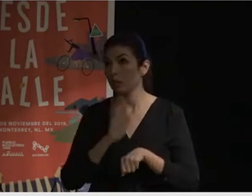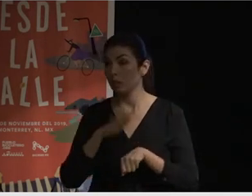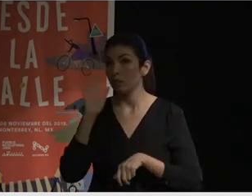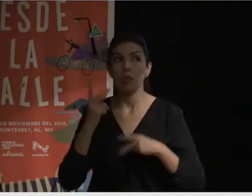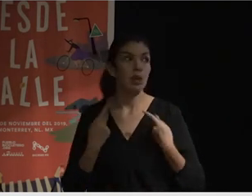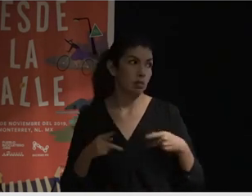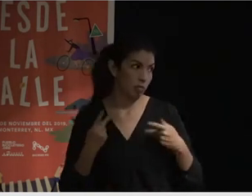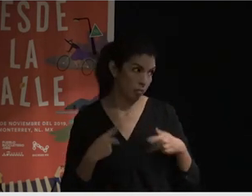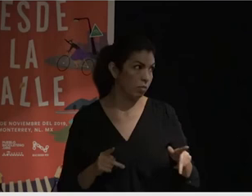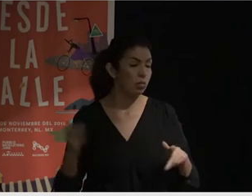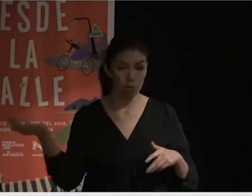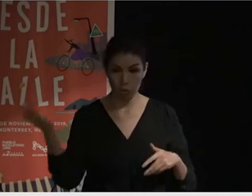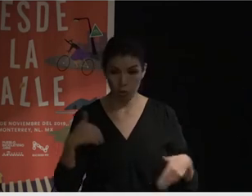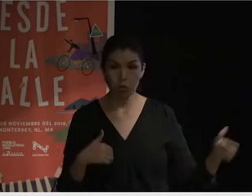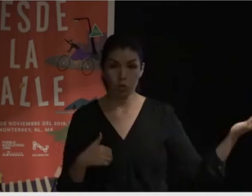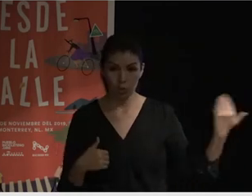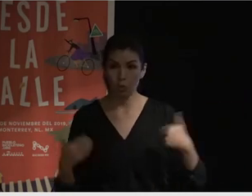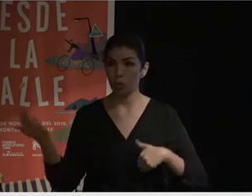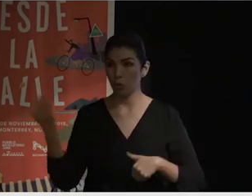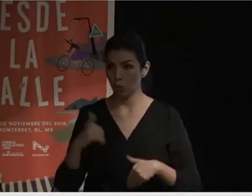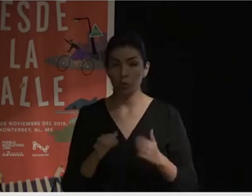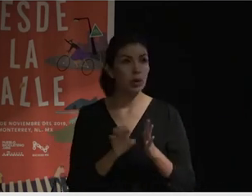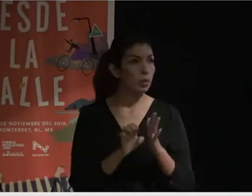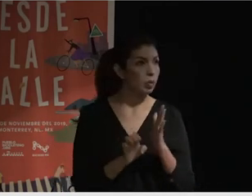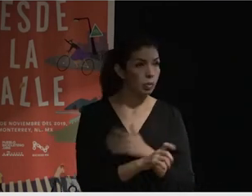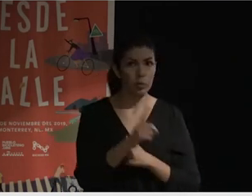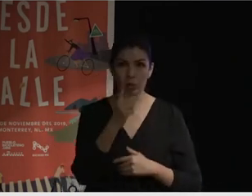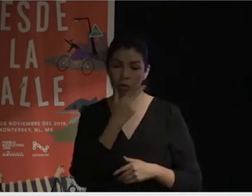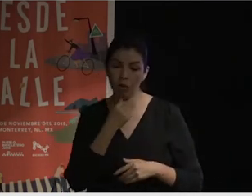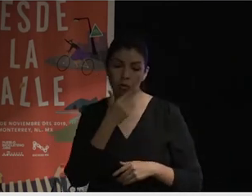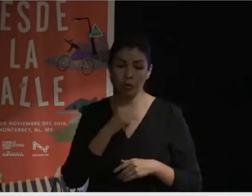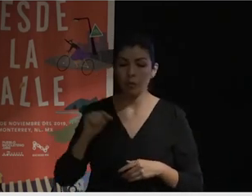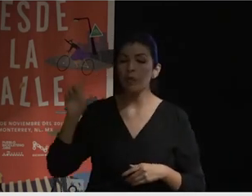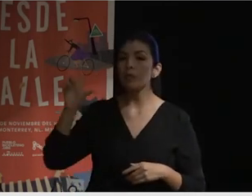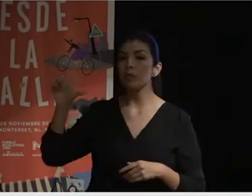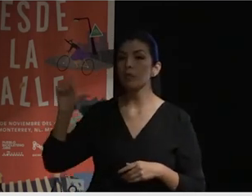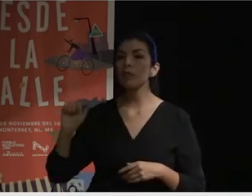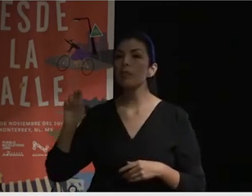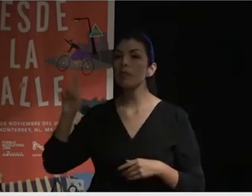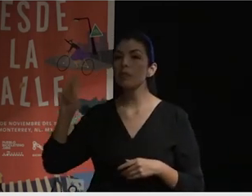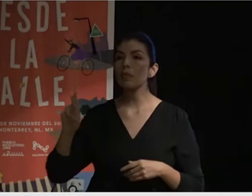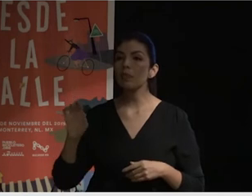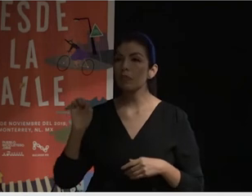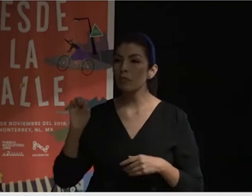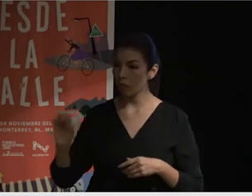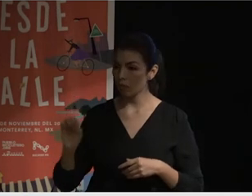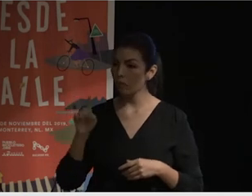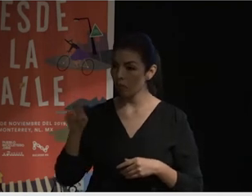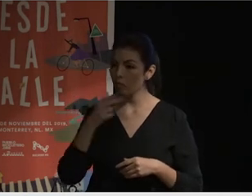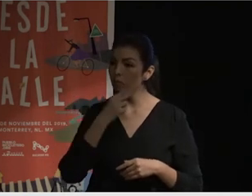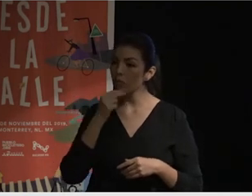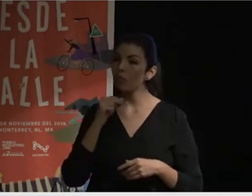Lauro. Una vez platicando con él fue mandado a Argentina, hace poco hicimos que fue todo un reto, hicimos